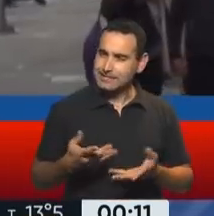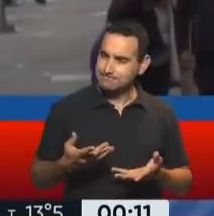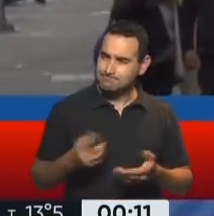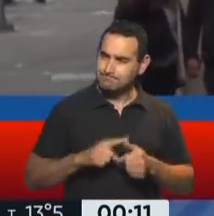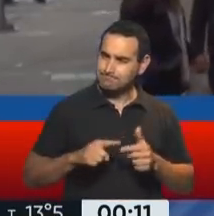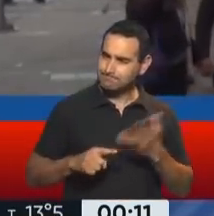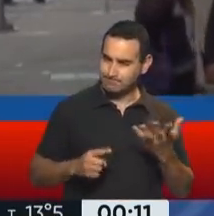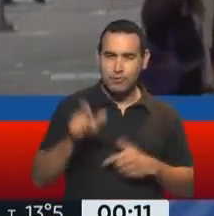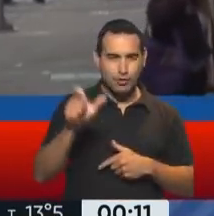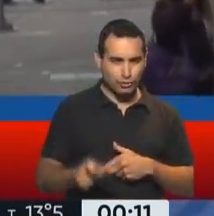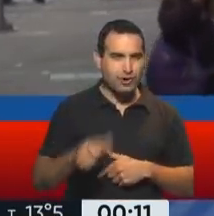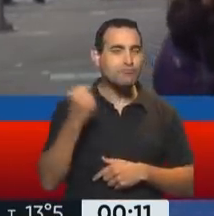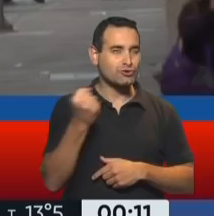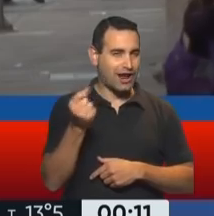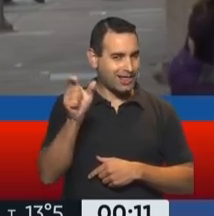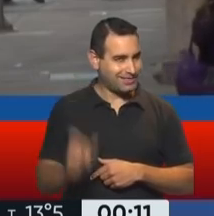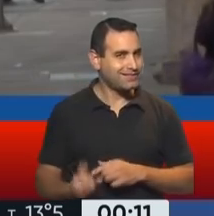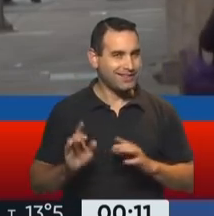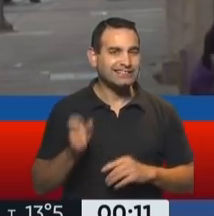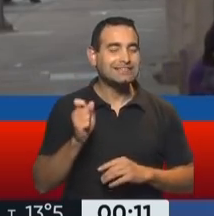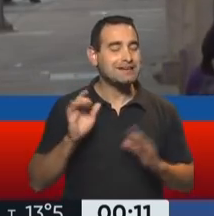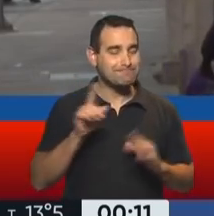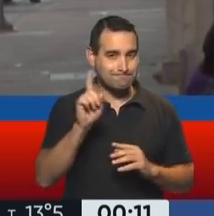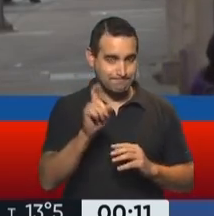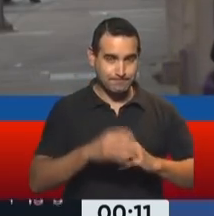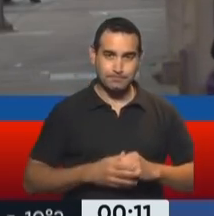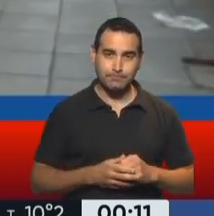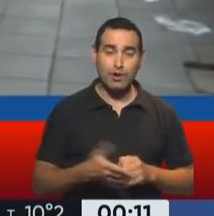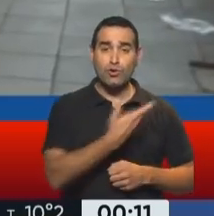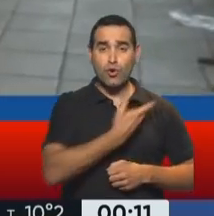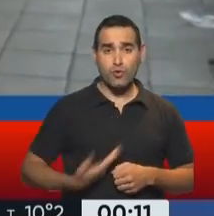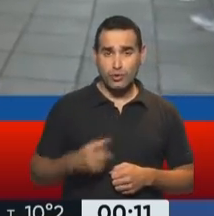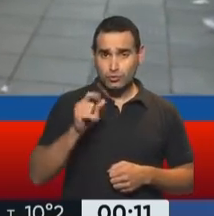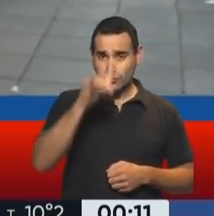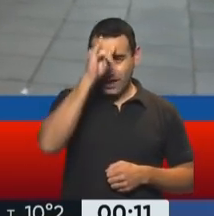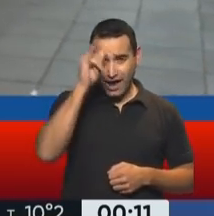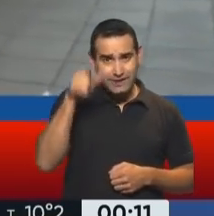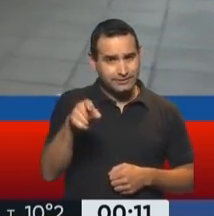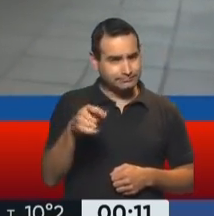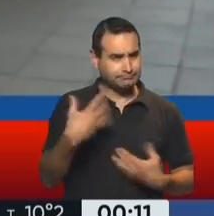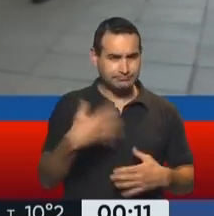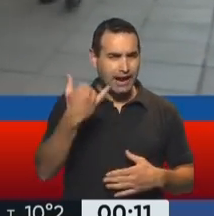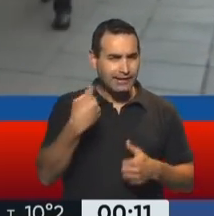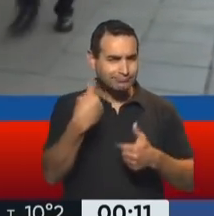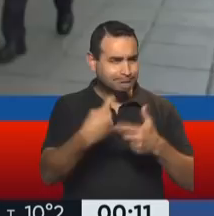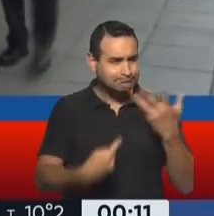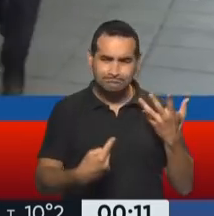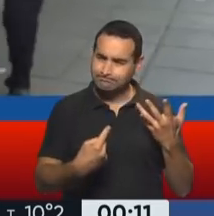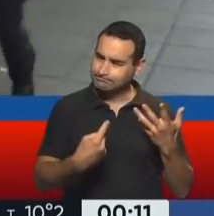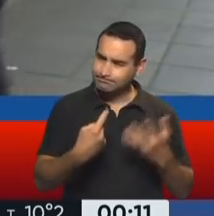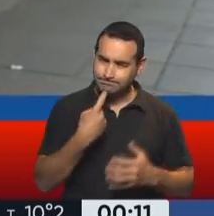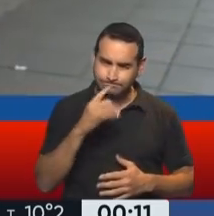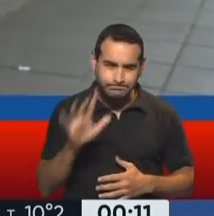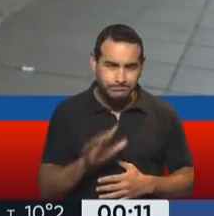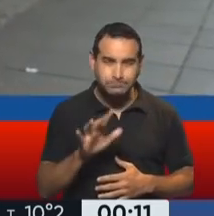ese material. Para consolidar el gobierno golpista de Áñez, ahí hay cosas bastante oscuras. Tenemos todavía, Daniel,